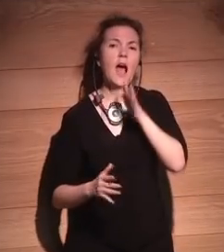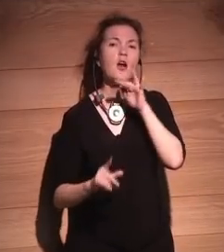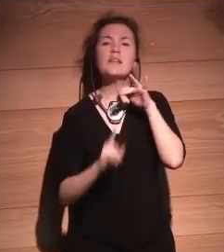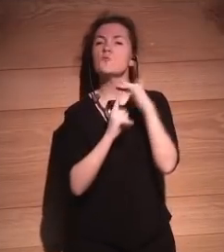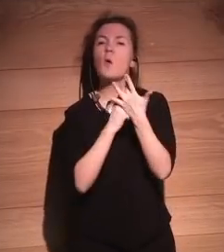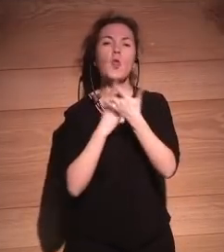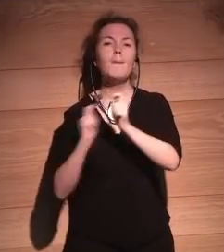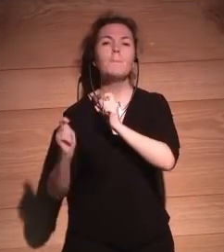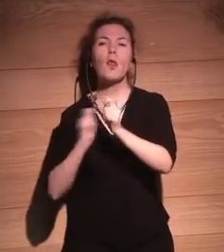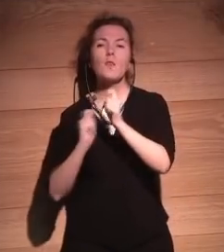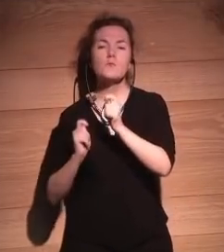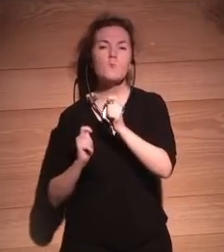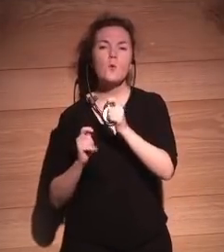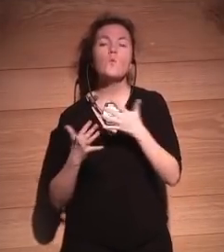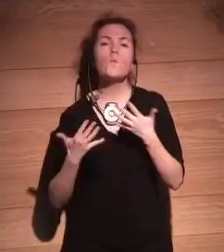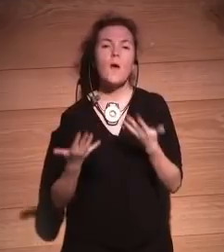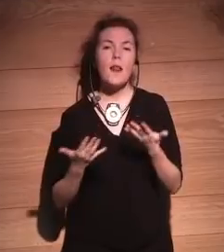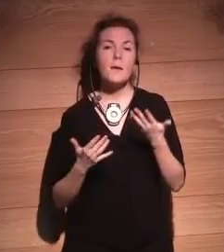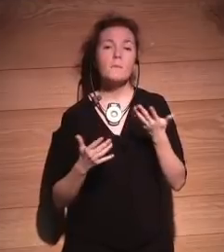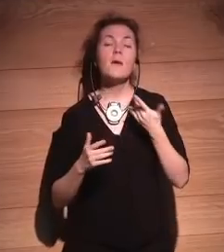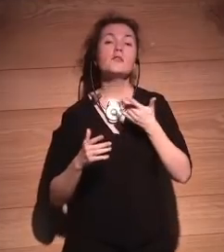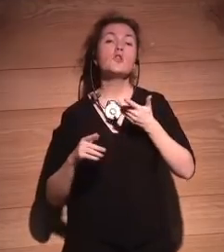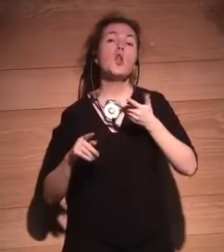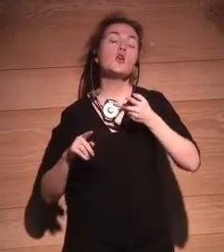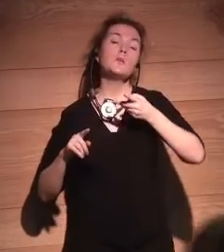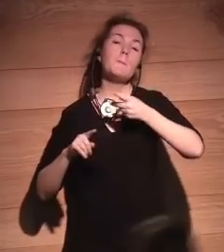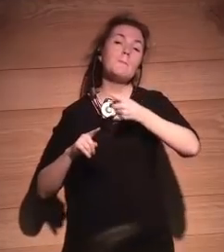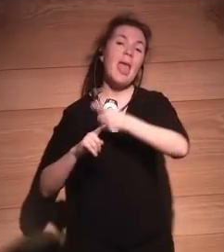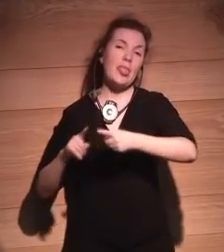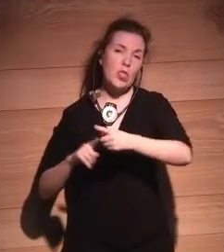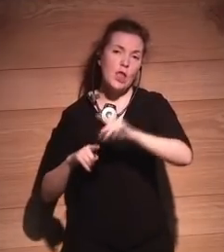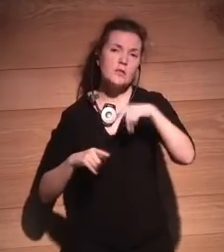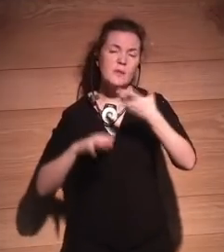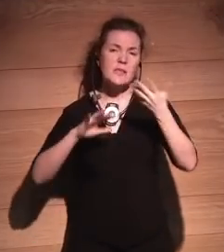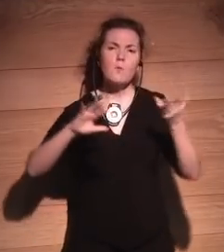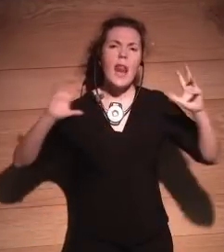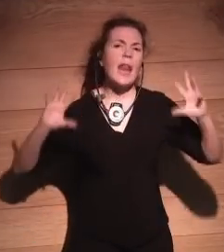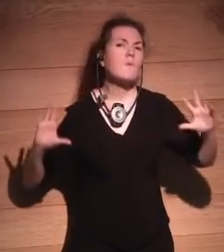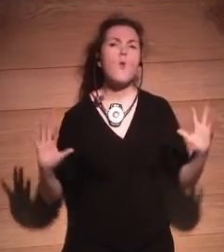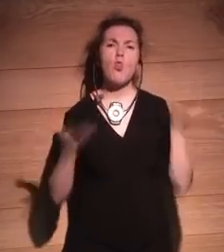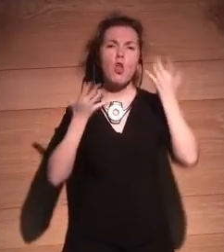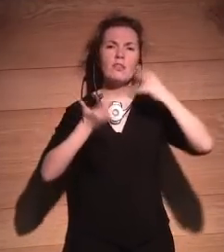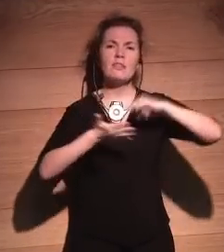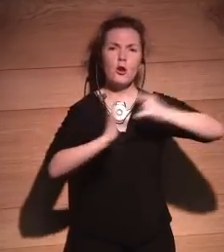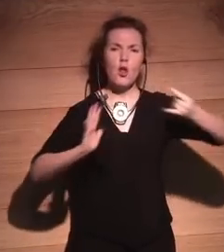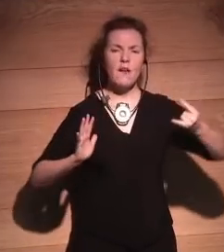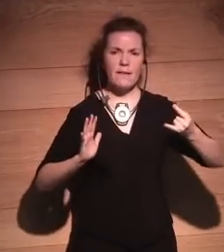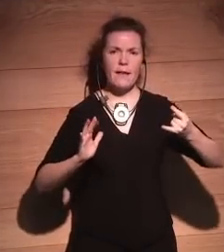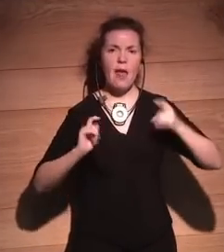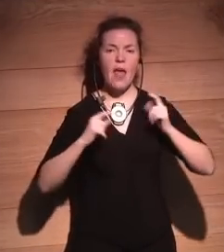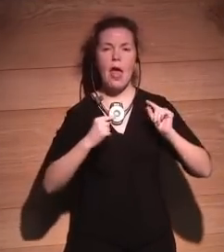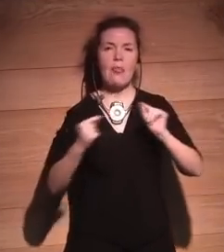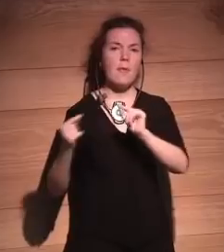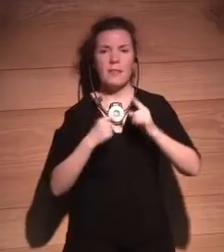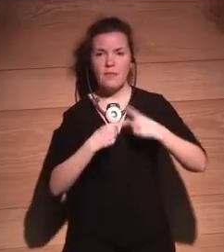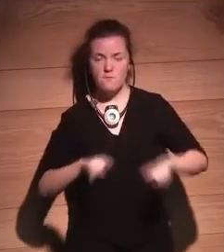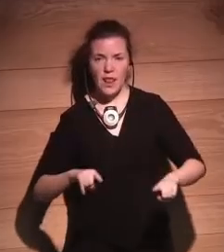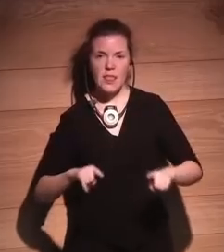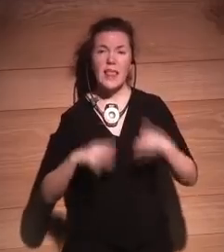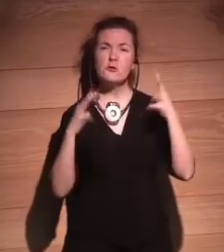encuentra el periodismo y los medios después de una revolución tecnológica que ha cambiado el debate,